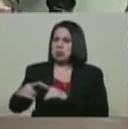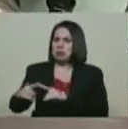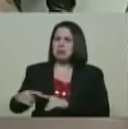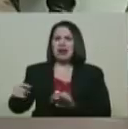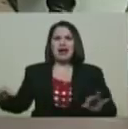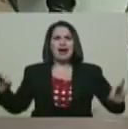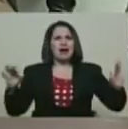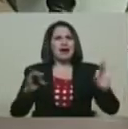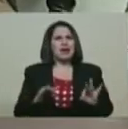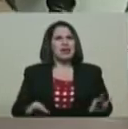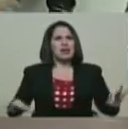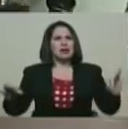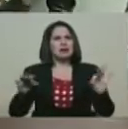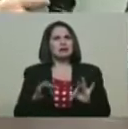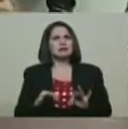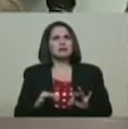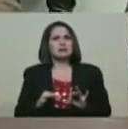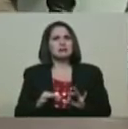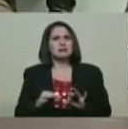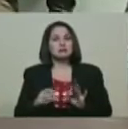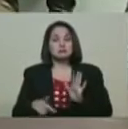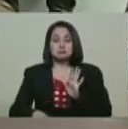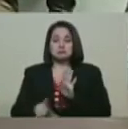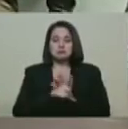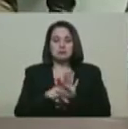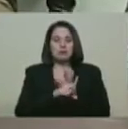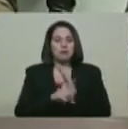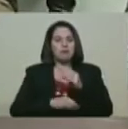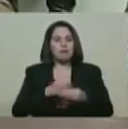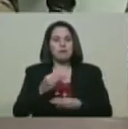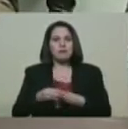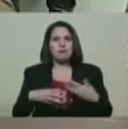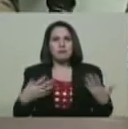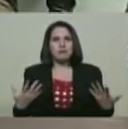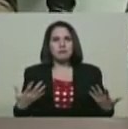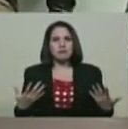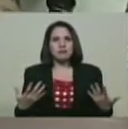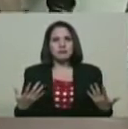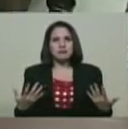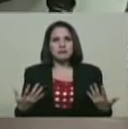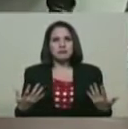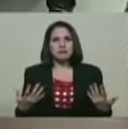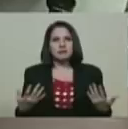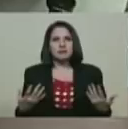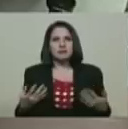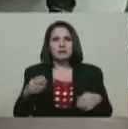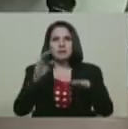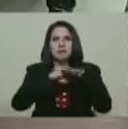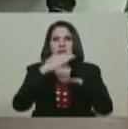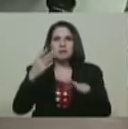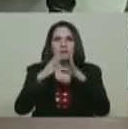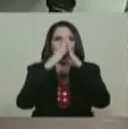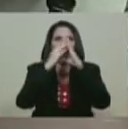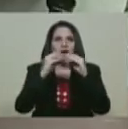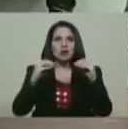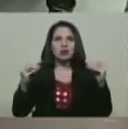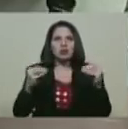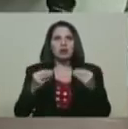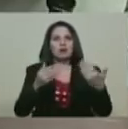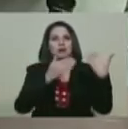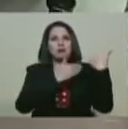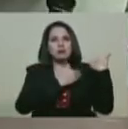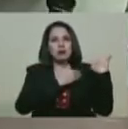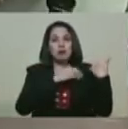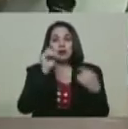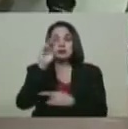nadie para legislar. No dependemos de nadie porque todas las funciones plenipotenciarias están